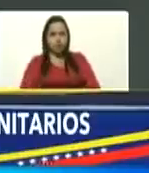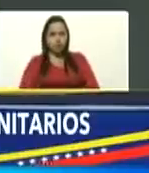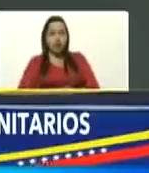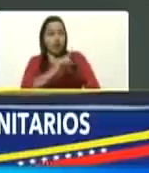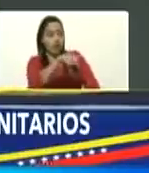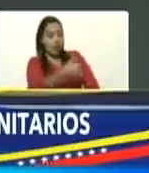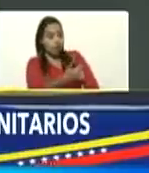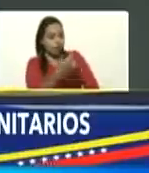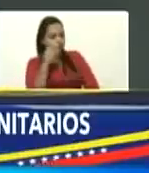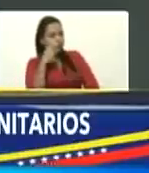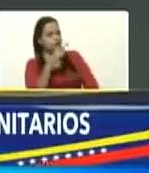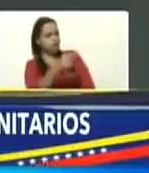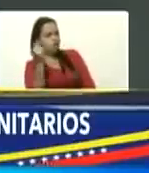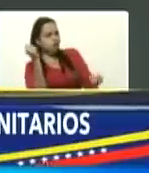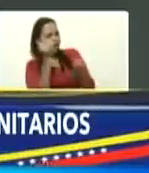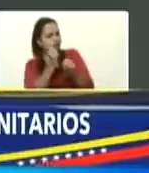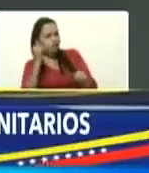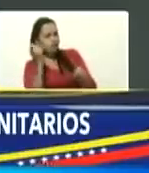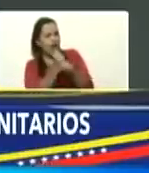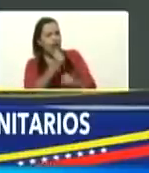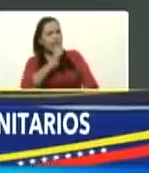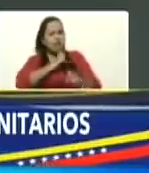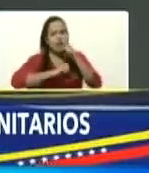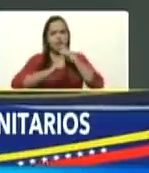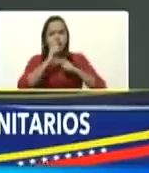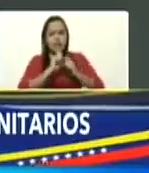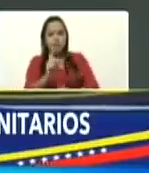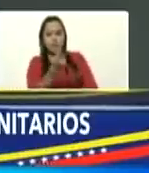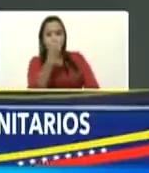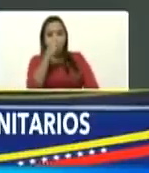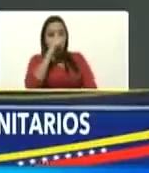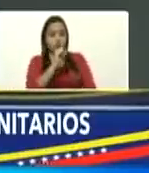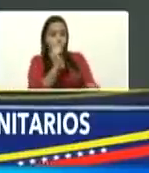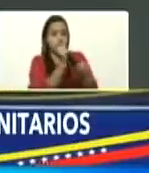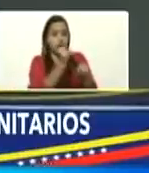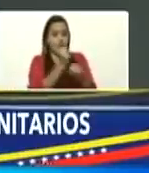de la presidencia durante todo ese difícil primer periodo,